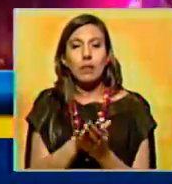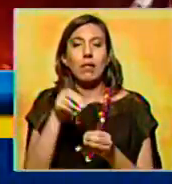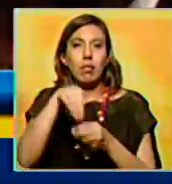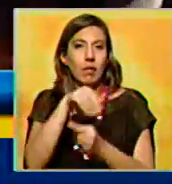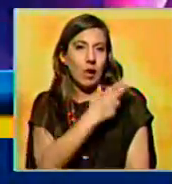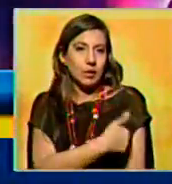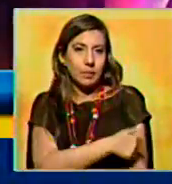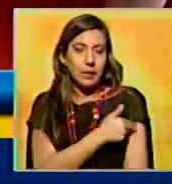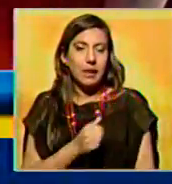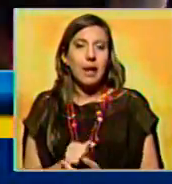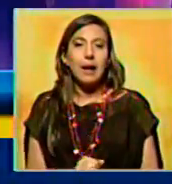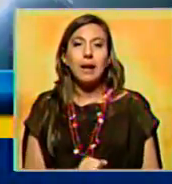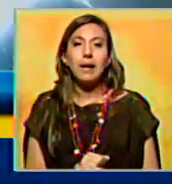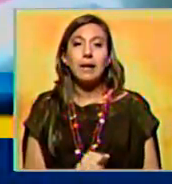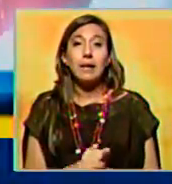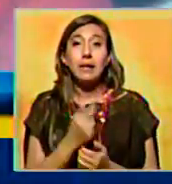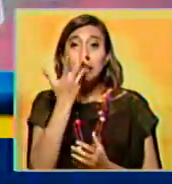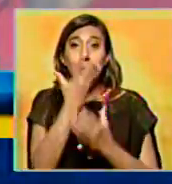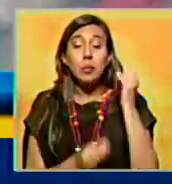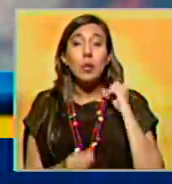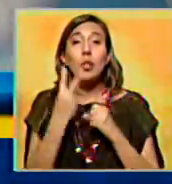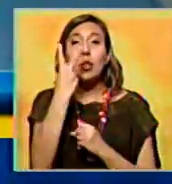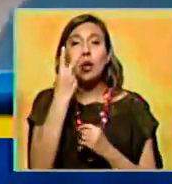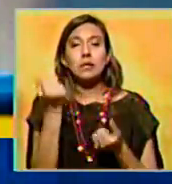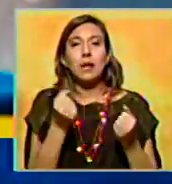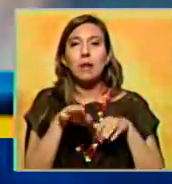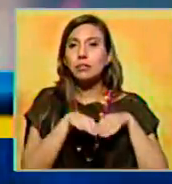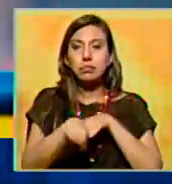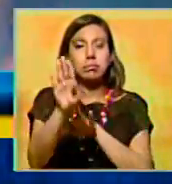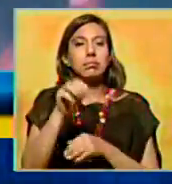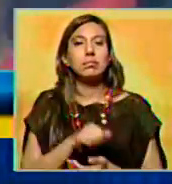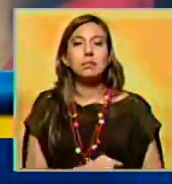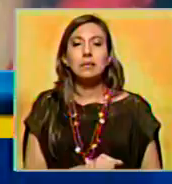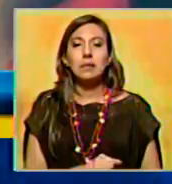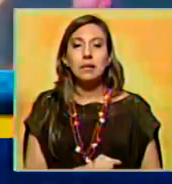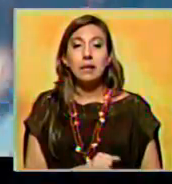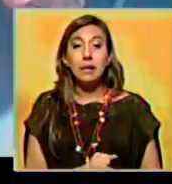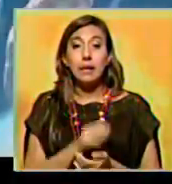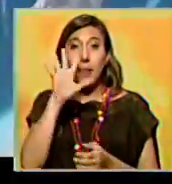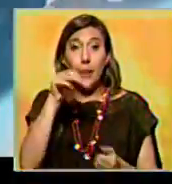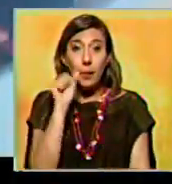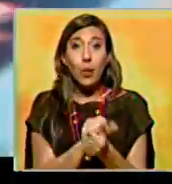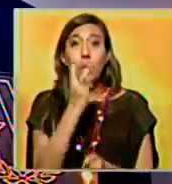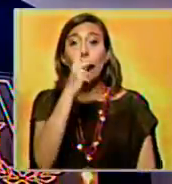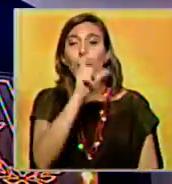los atacantes huyeron en dos automóviles la policía detuvo a dos personas relacionadas con este suceso